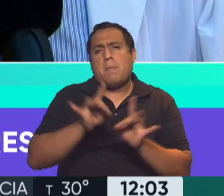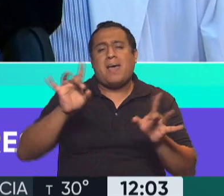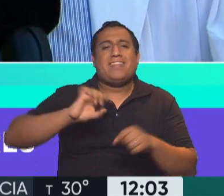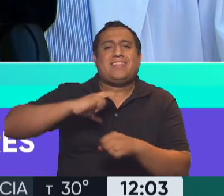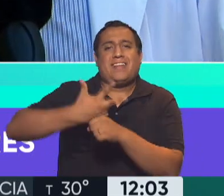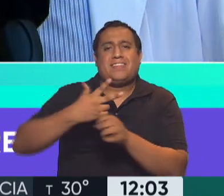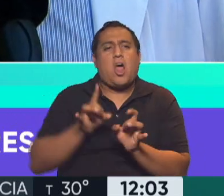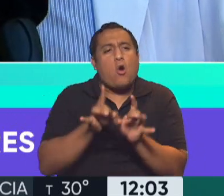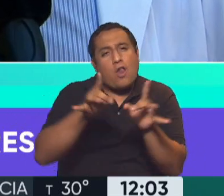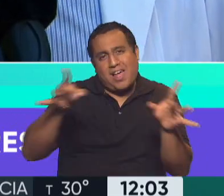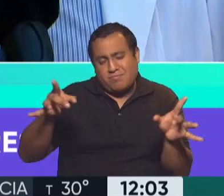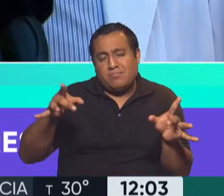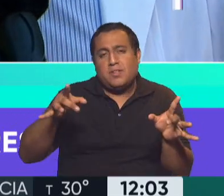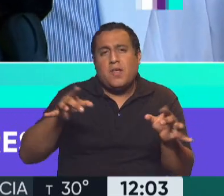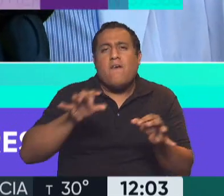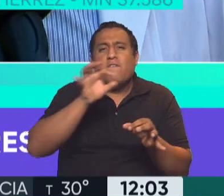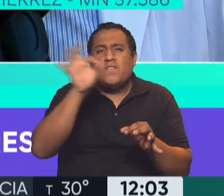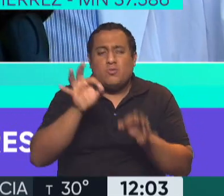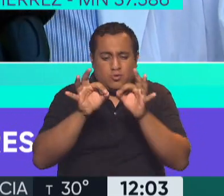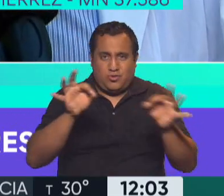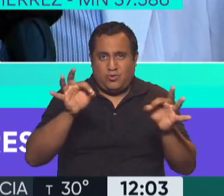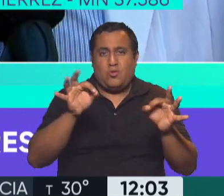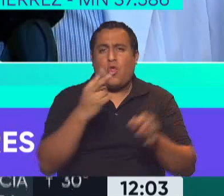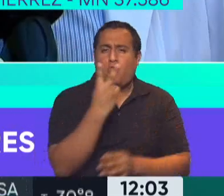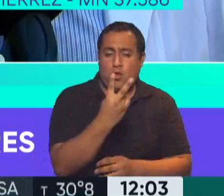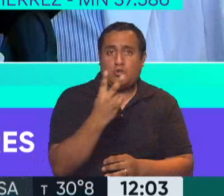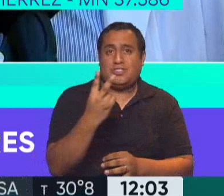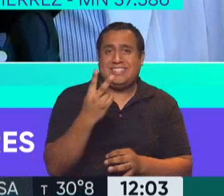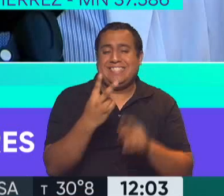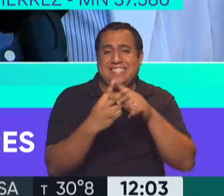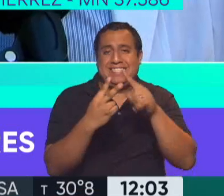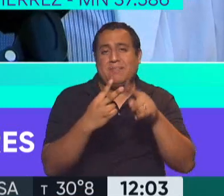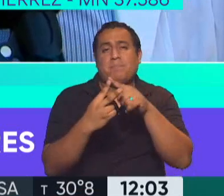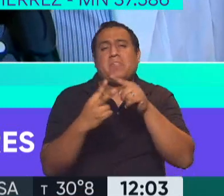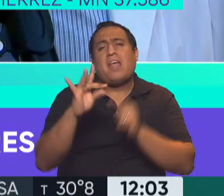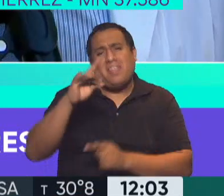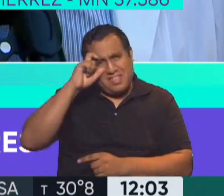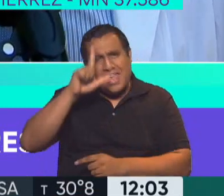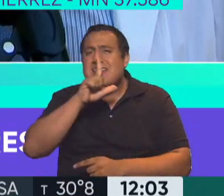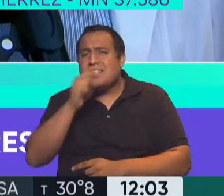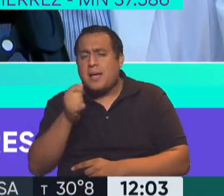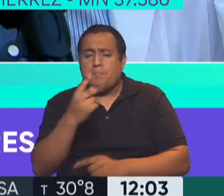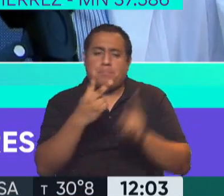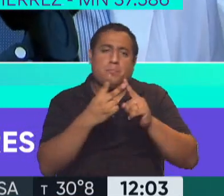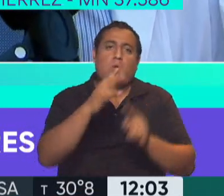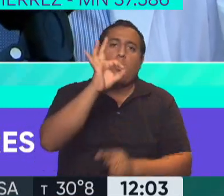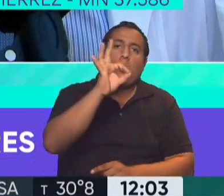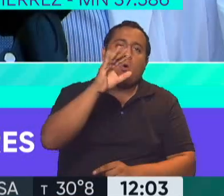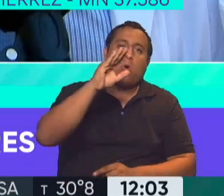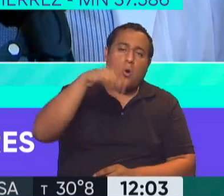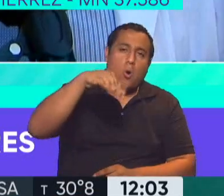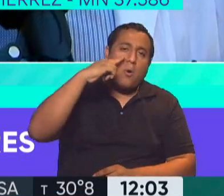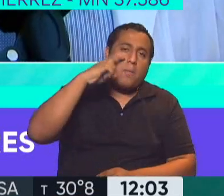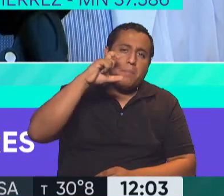ola, vinculada a dos variantes del virus de alta transmisibilidad como es Delta y ahora Omicron. Para que tengan una